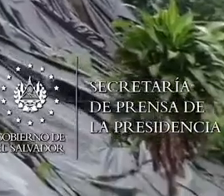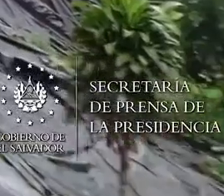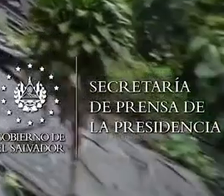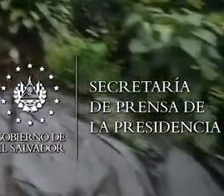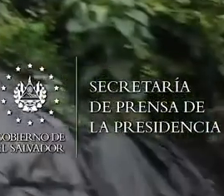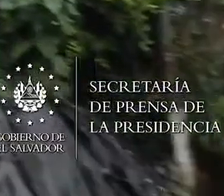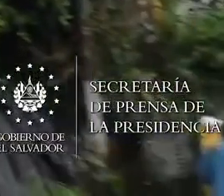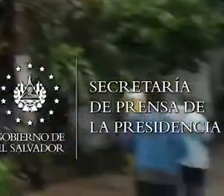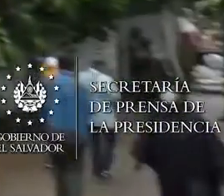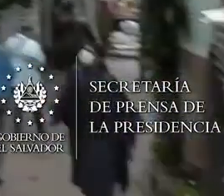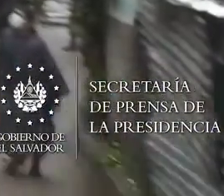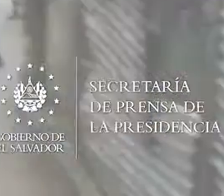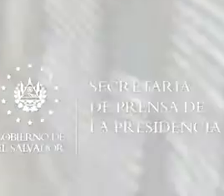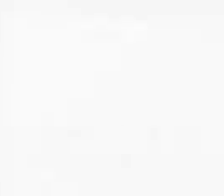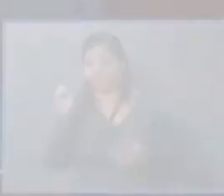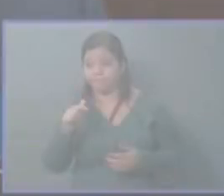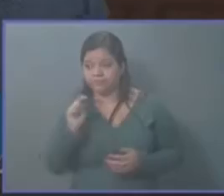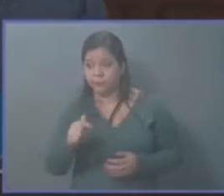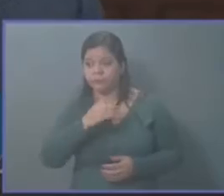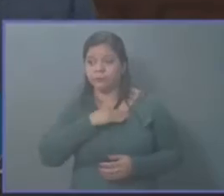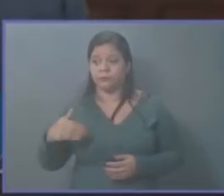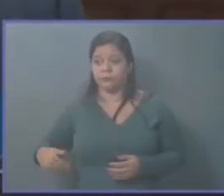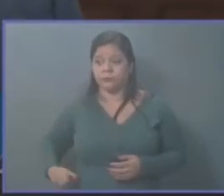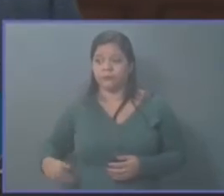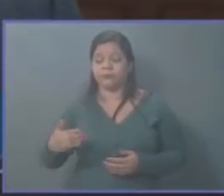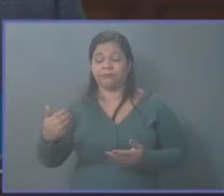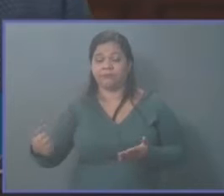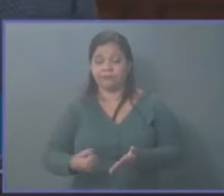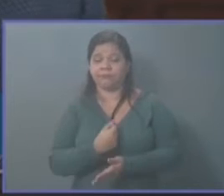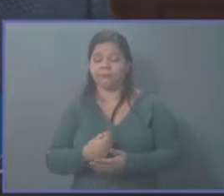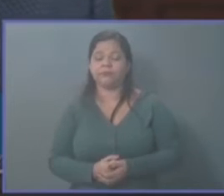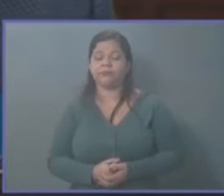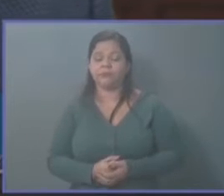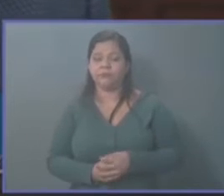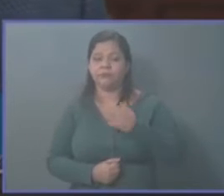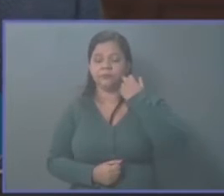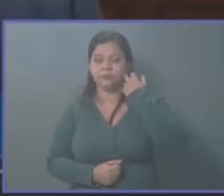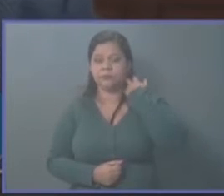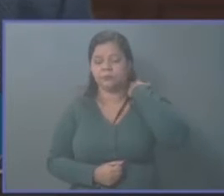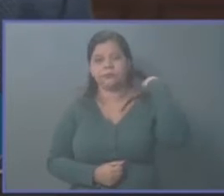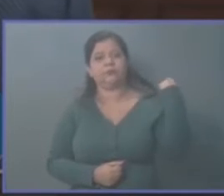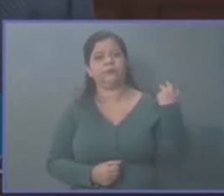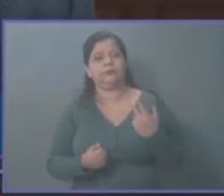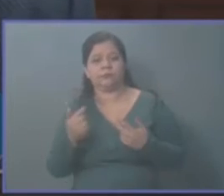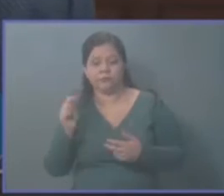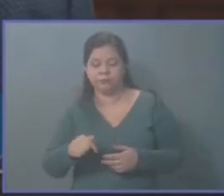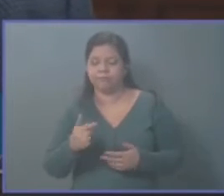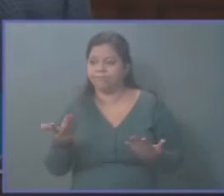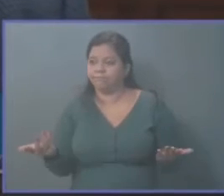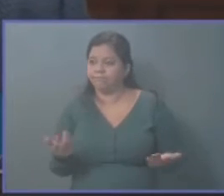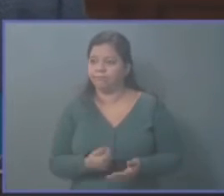acciones y atender la emergencia. Presidente, qué lamentable lo que acá está